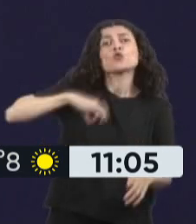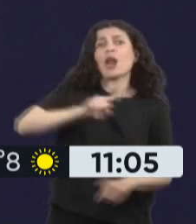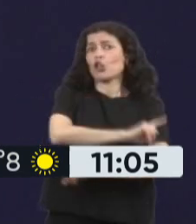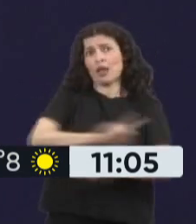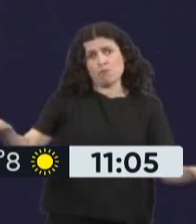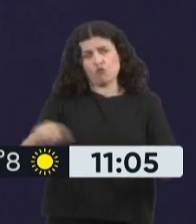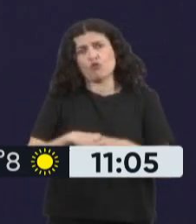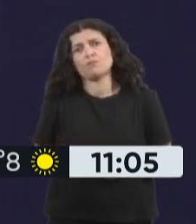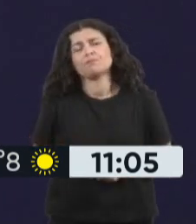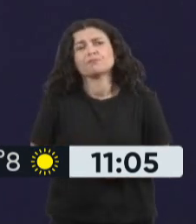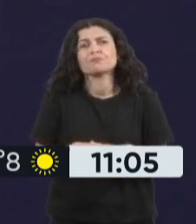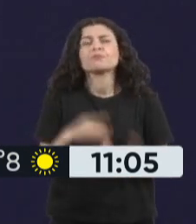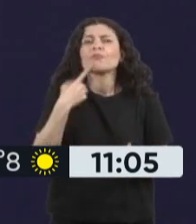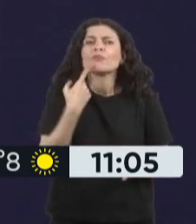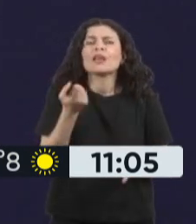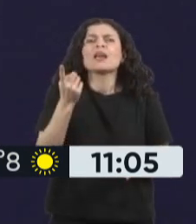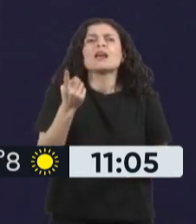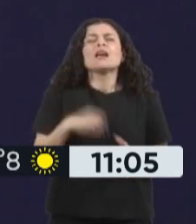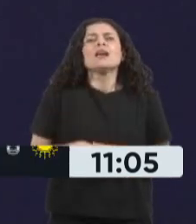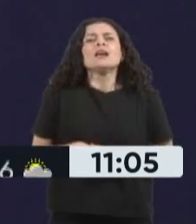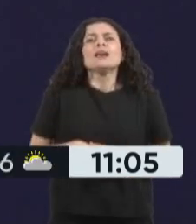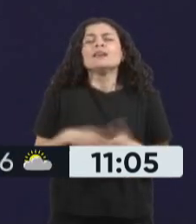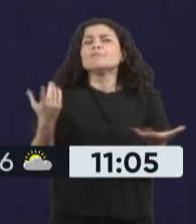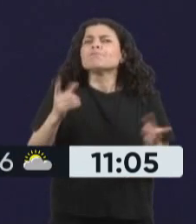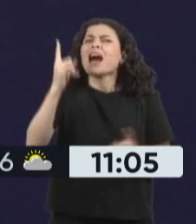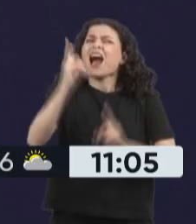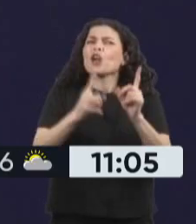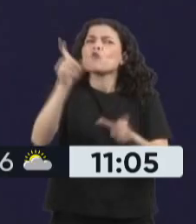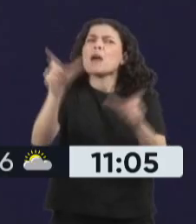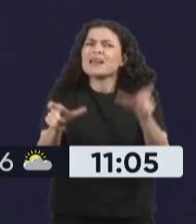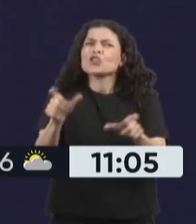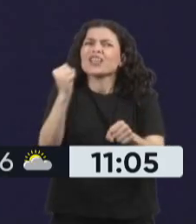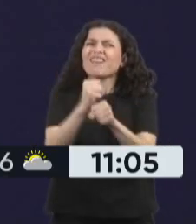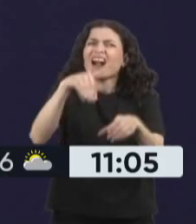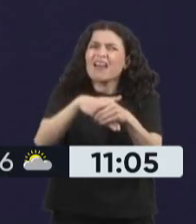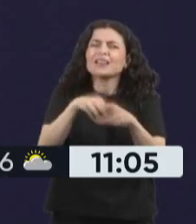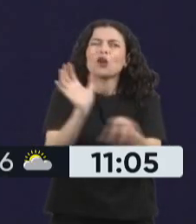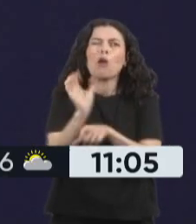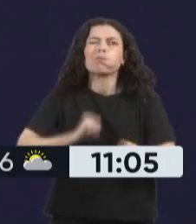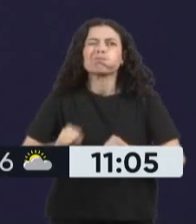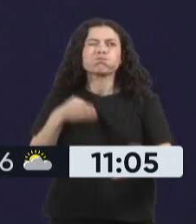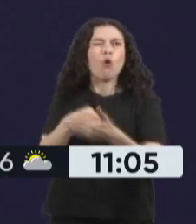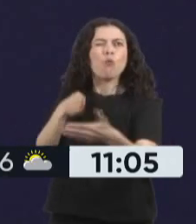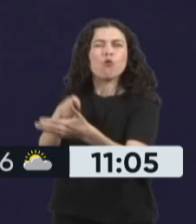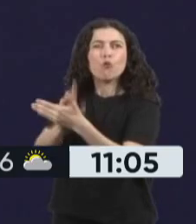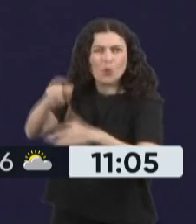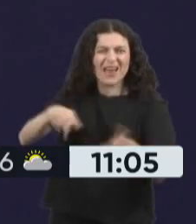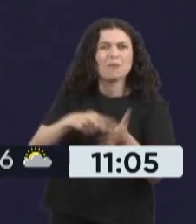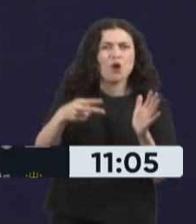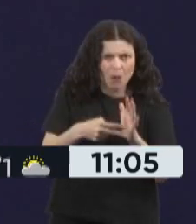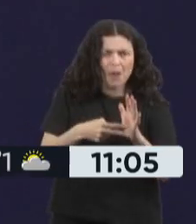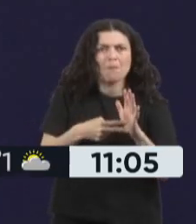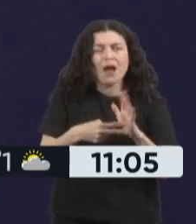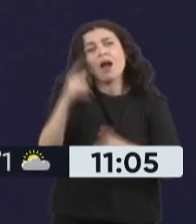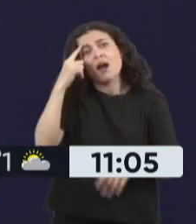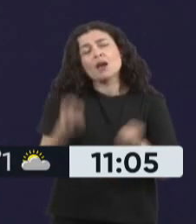En contraposición a quienes pretenden bloquear el desarrollo del sector, el Gobierno Nacional, a partir de una resolución publicada en el